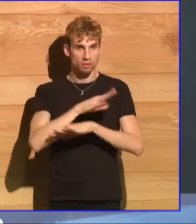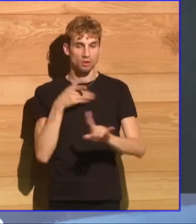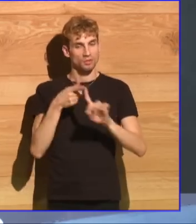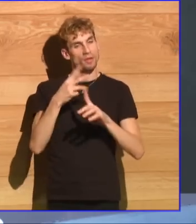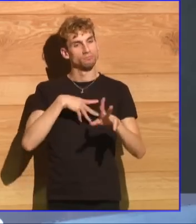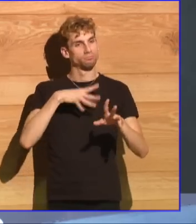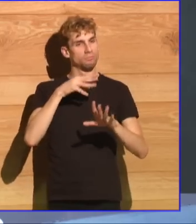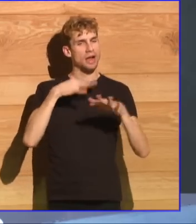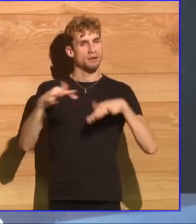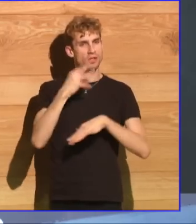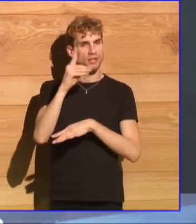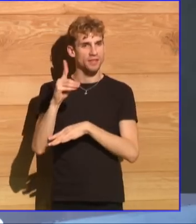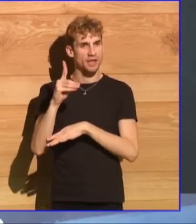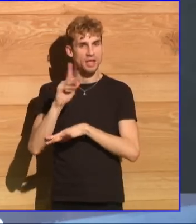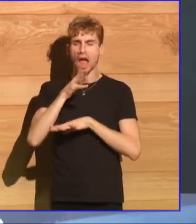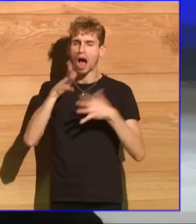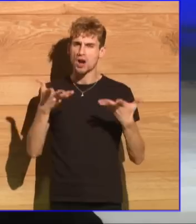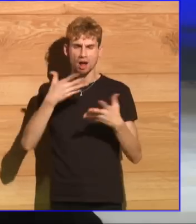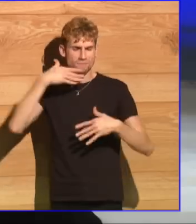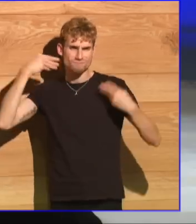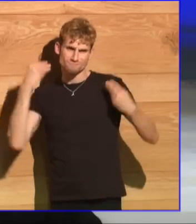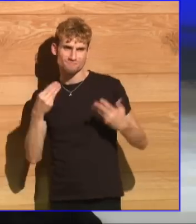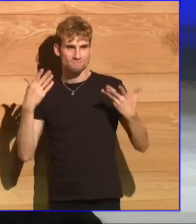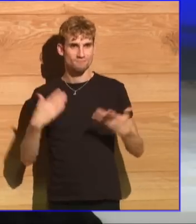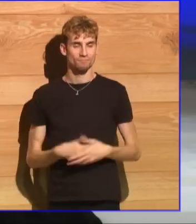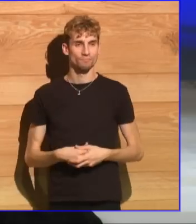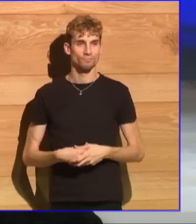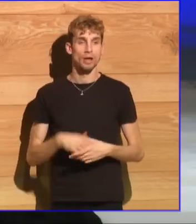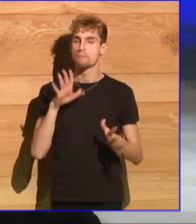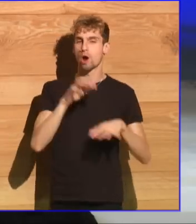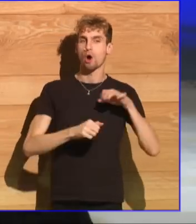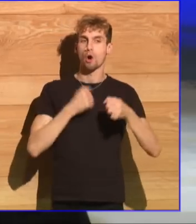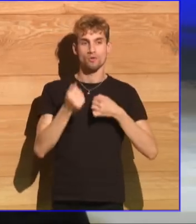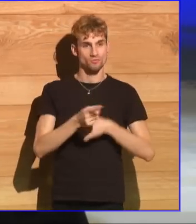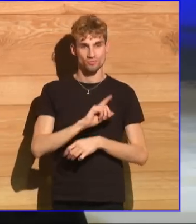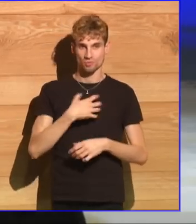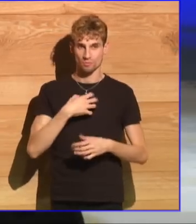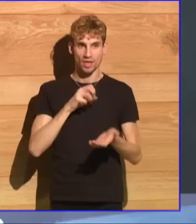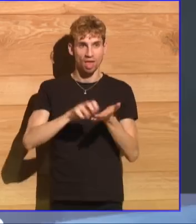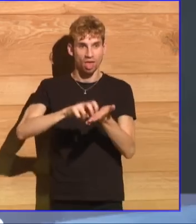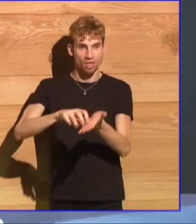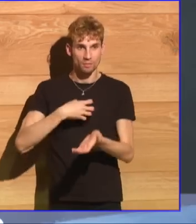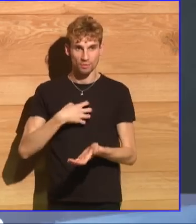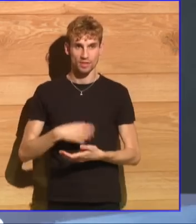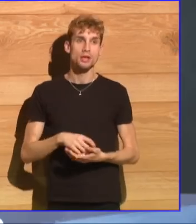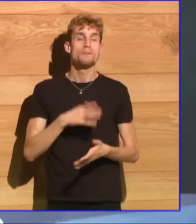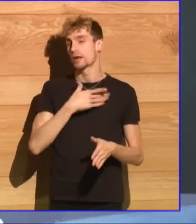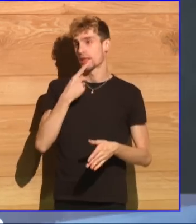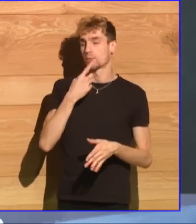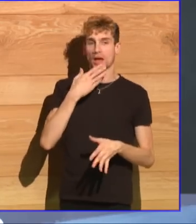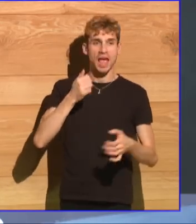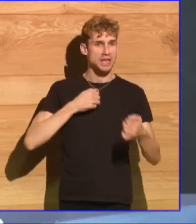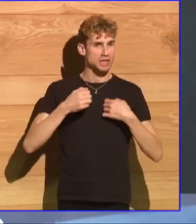animadores, y la verdad es que son fantásticos. Y son espectaculares, es verdad. Son Pero espectaculares. correr no corren. Bueno, ya, pero quiero decir que no es King Kong. No,